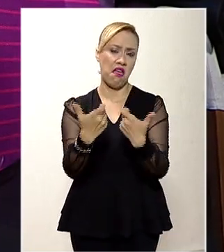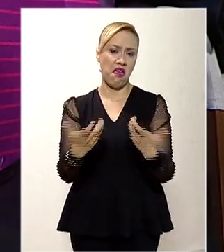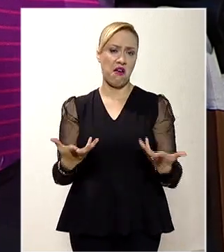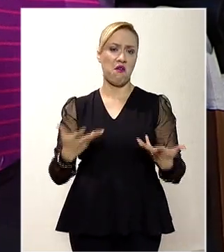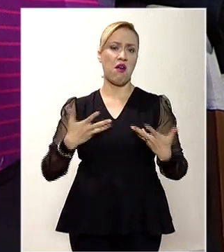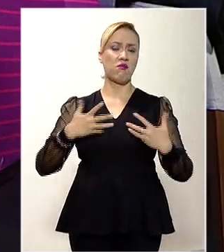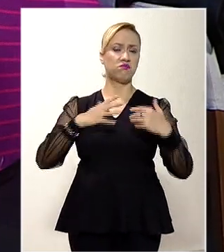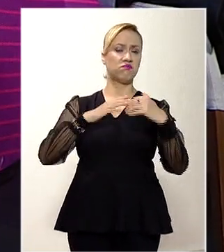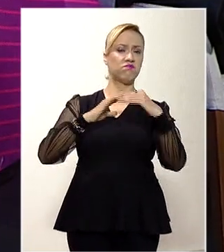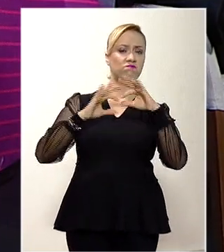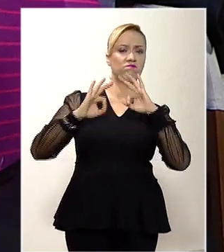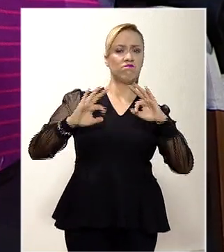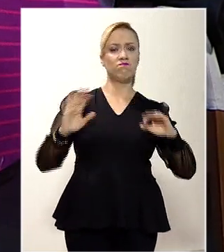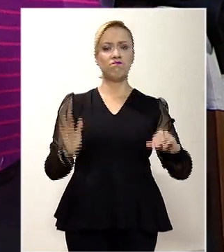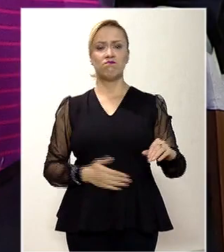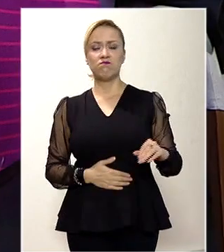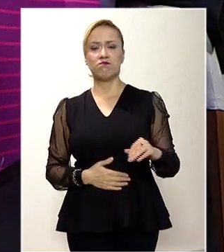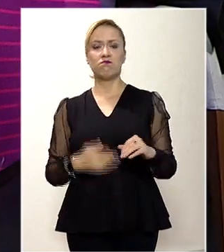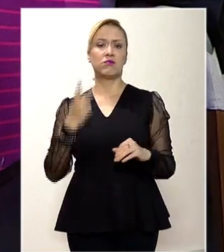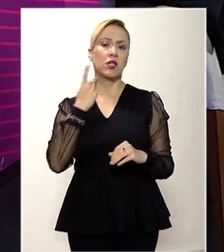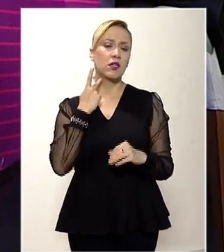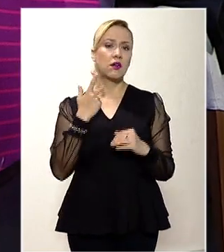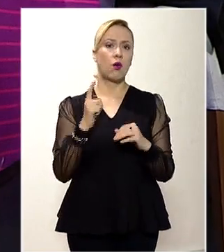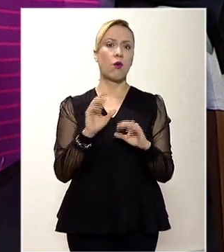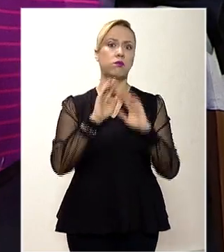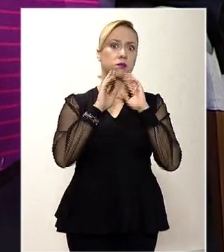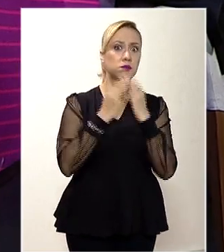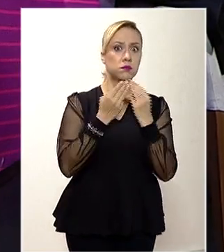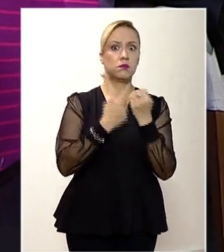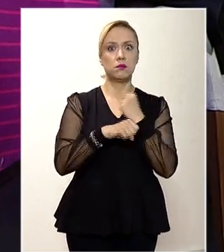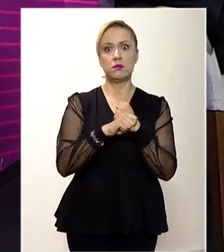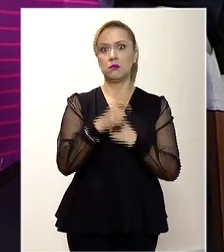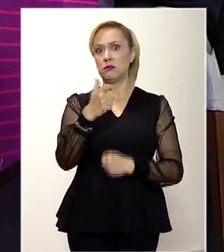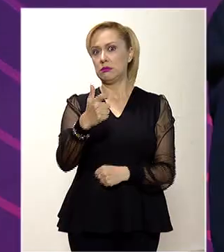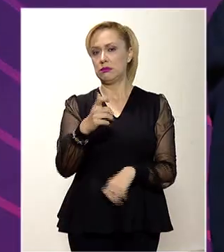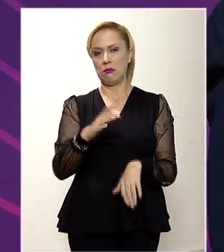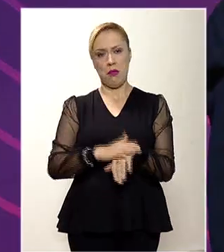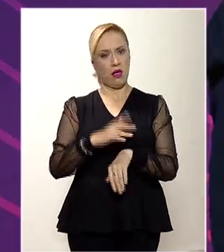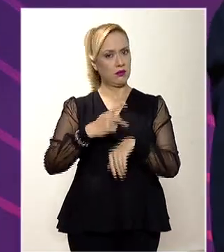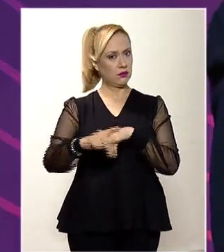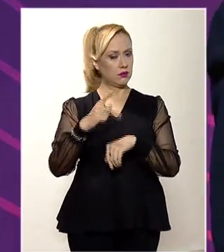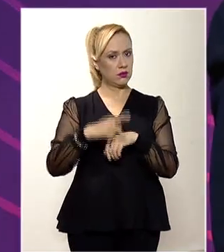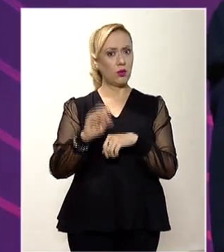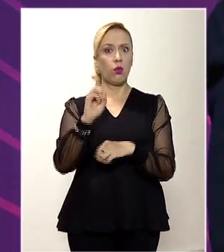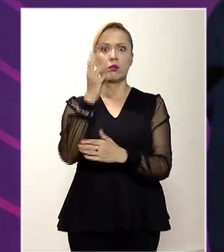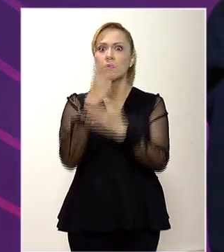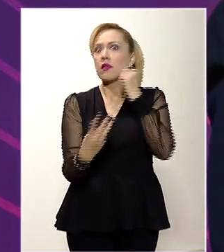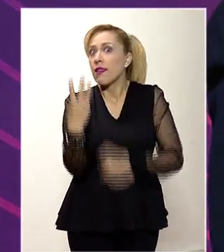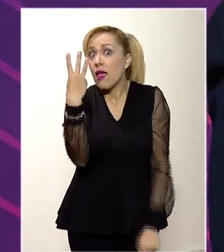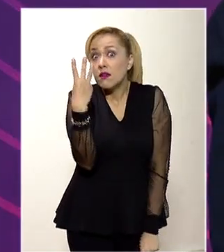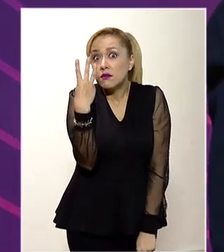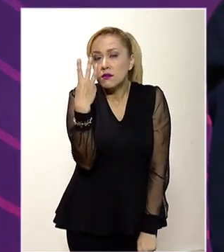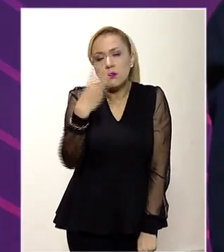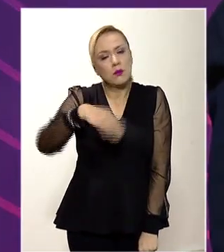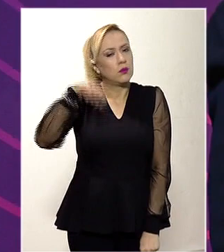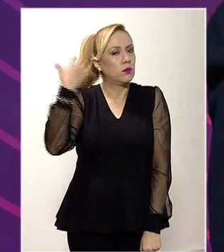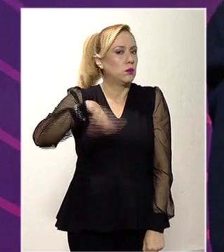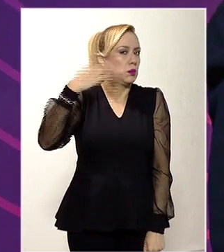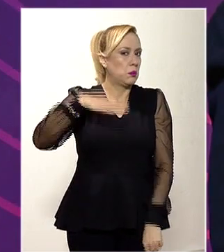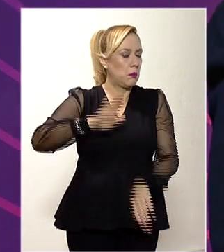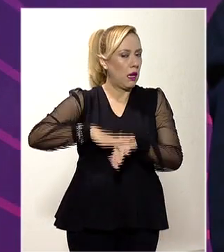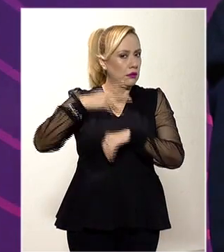o criminal o una combinación de las tres. Esas son las más peligrosas, ¿no? Cuando esos tres poderes se